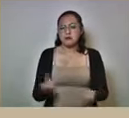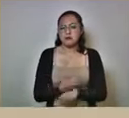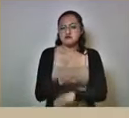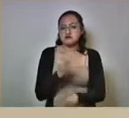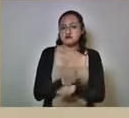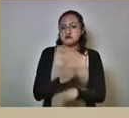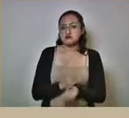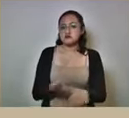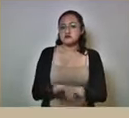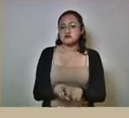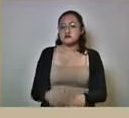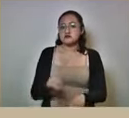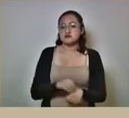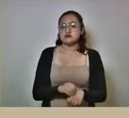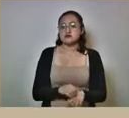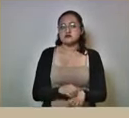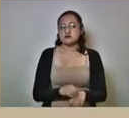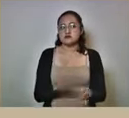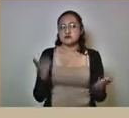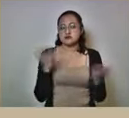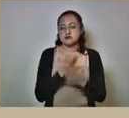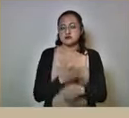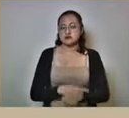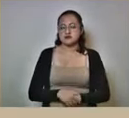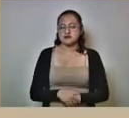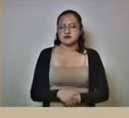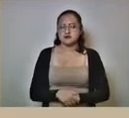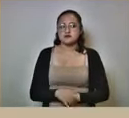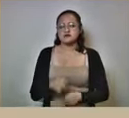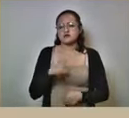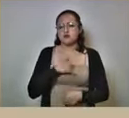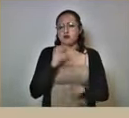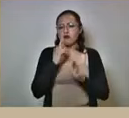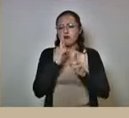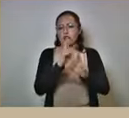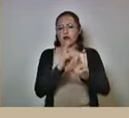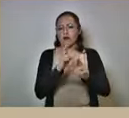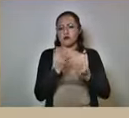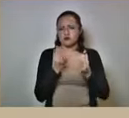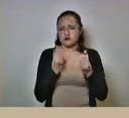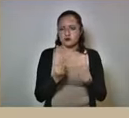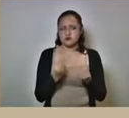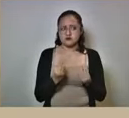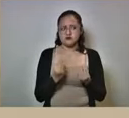o propiciar censura. Gracias. Yo respeto mucho